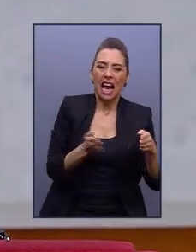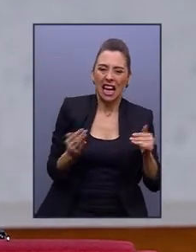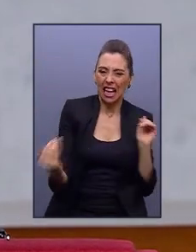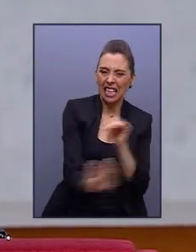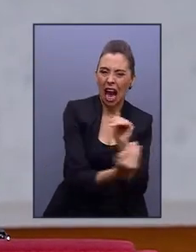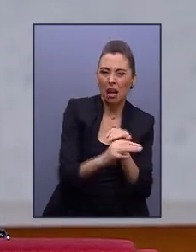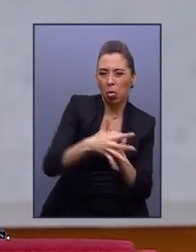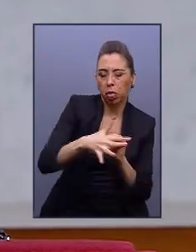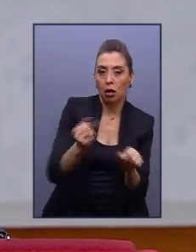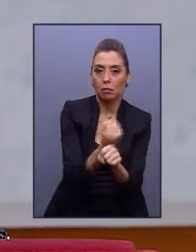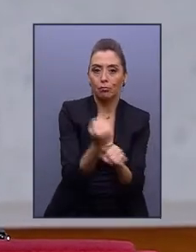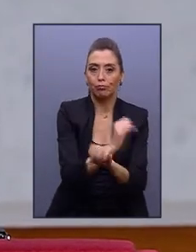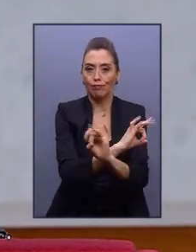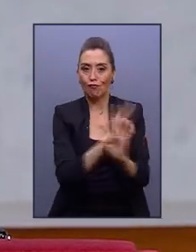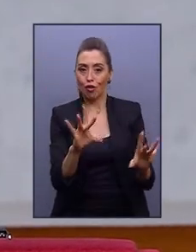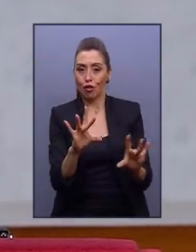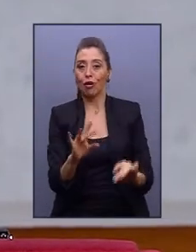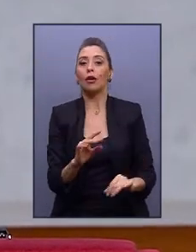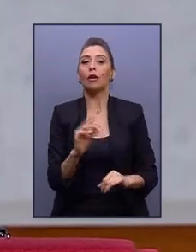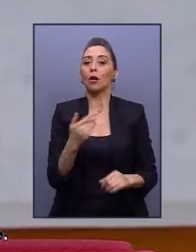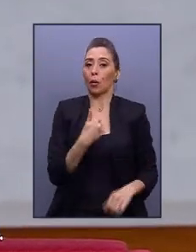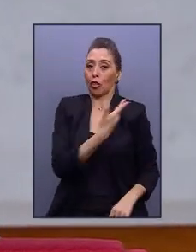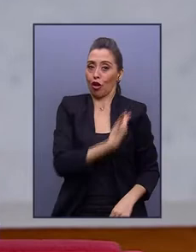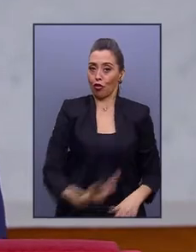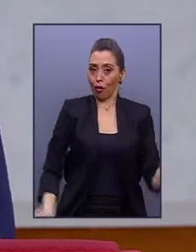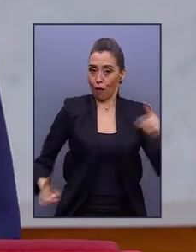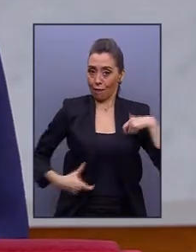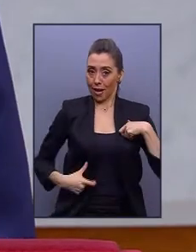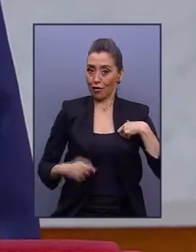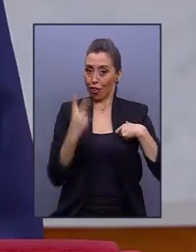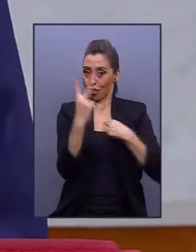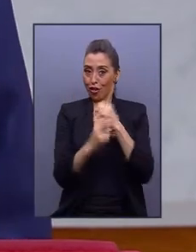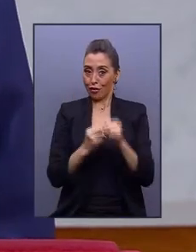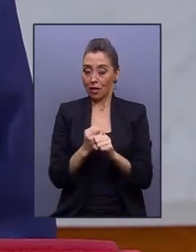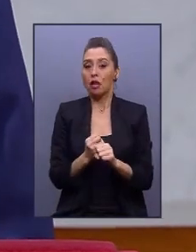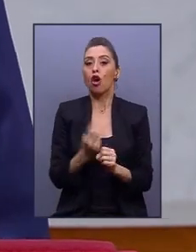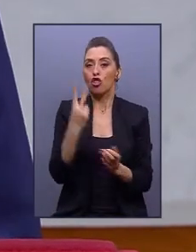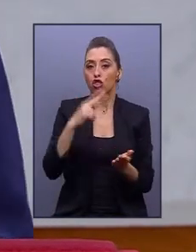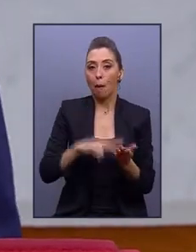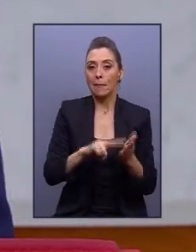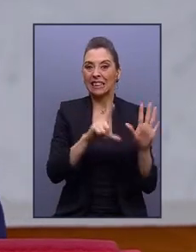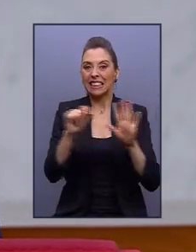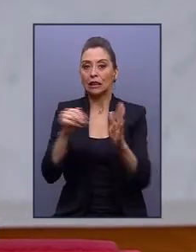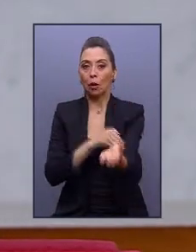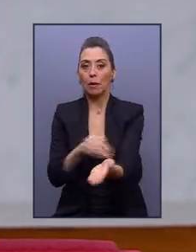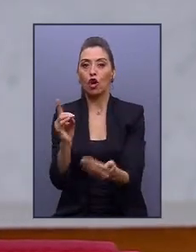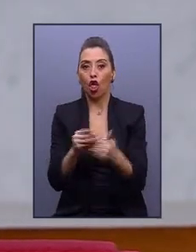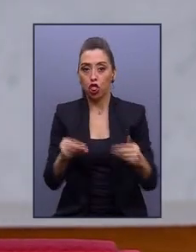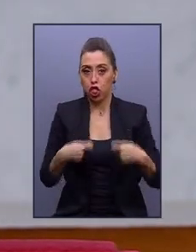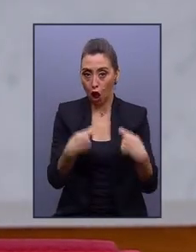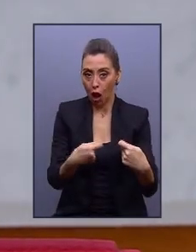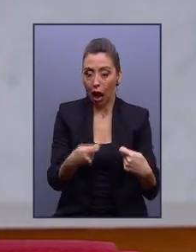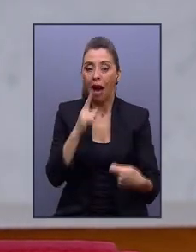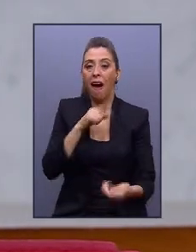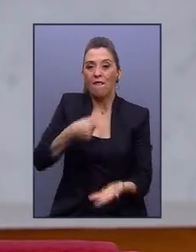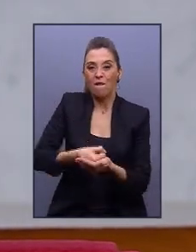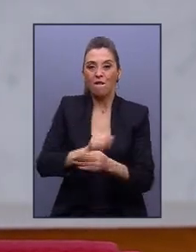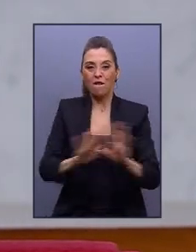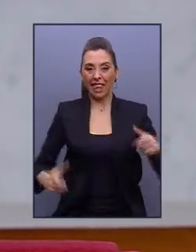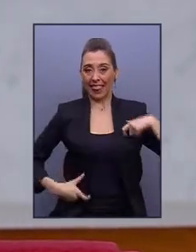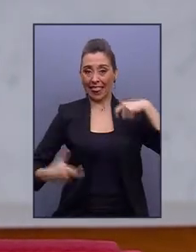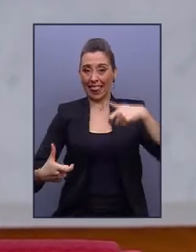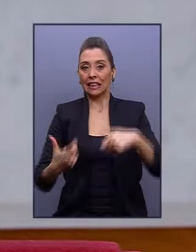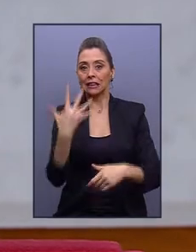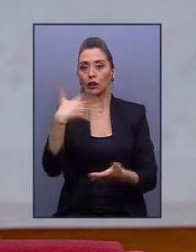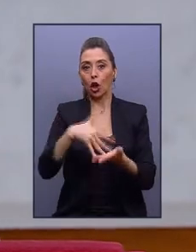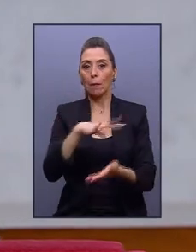solo los 2 primeros años de gobierno se comprometieron inversiones por 2.700 millones de dólares y esperamos que sean 5.500 al terminar el